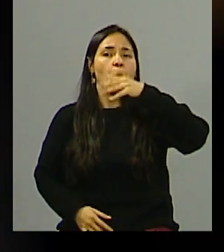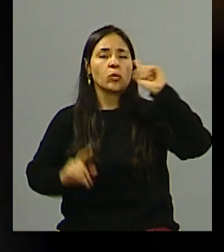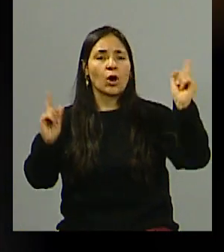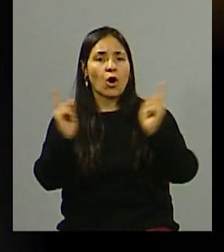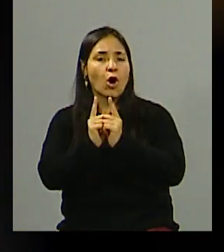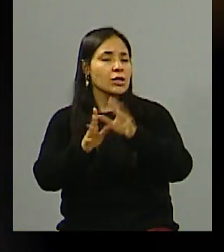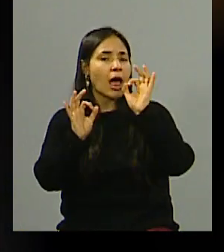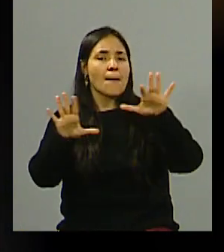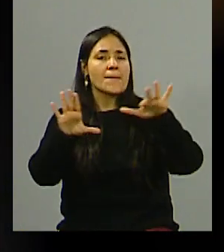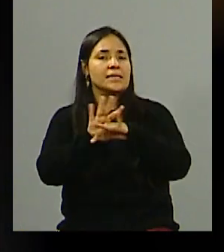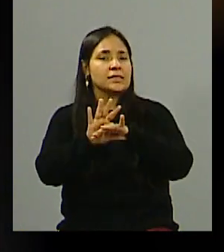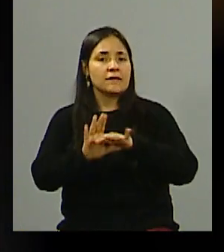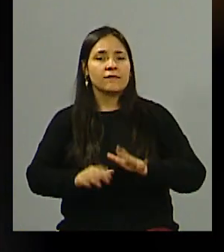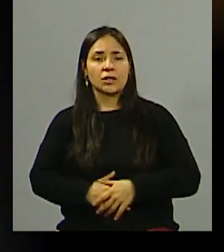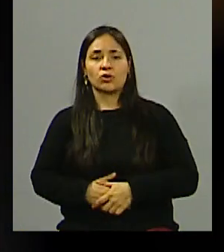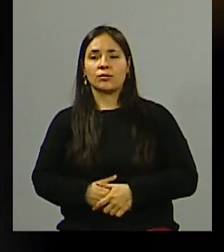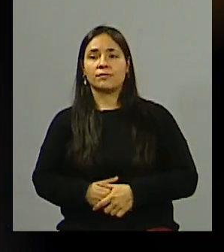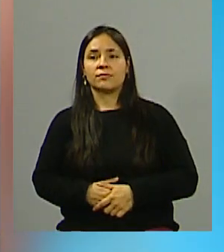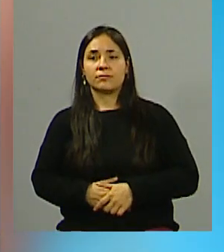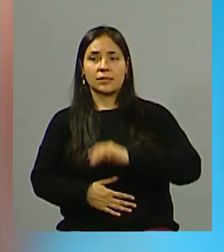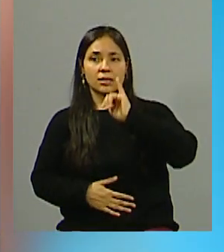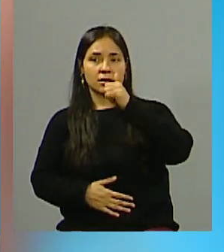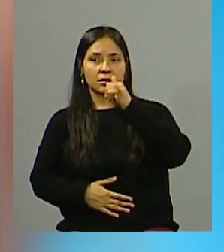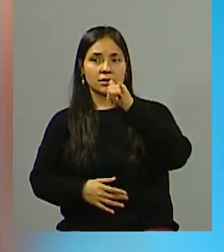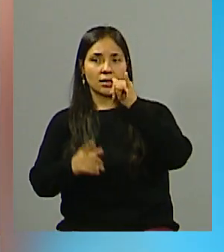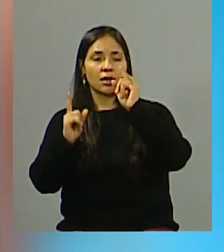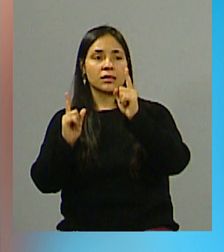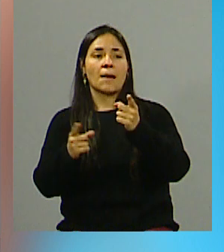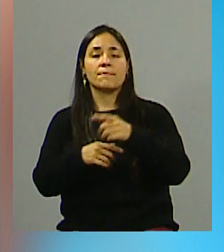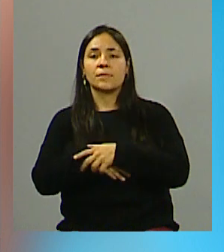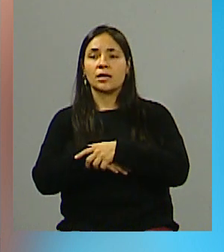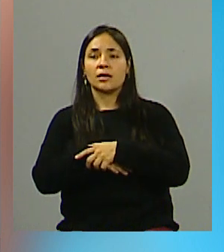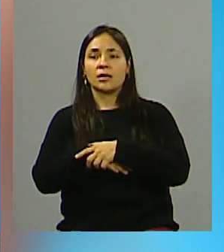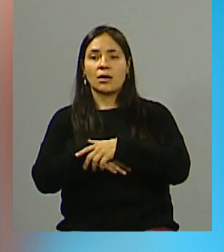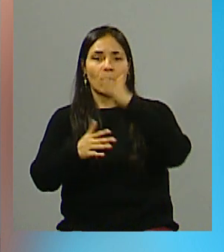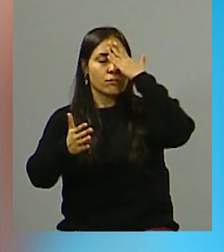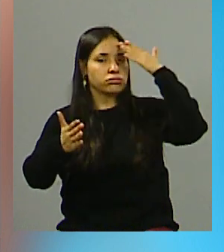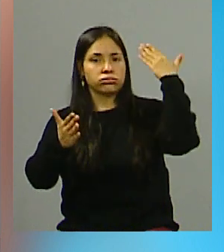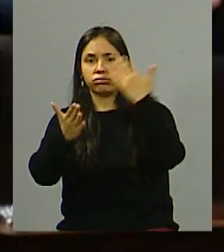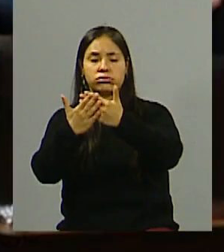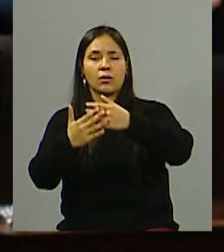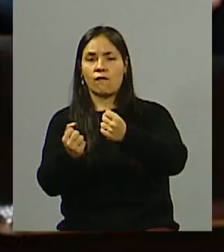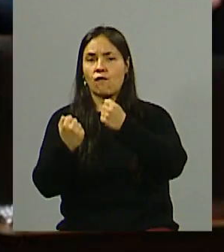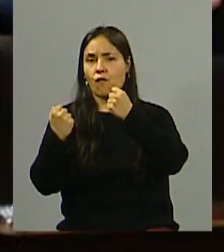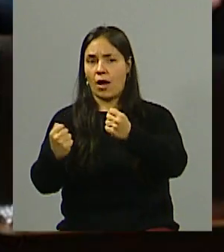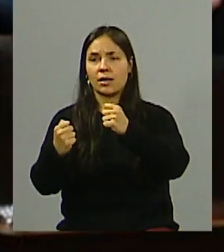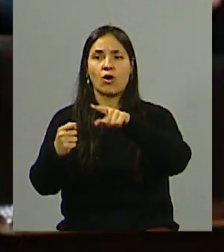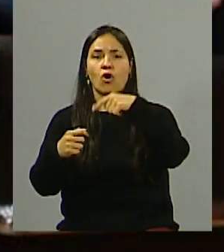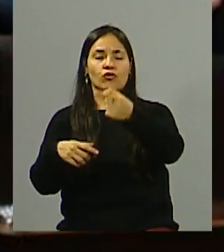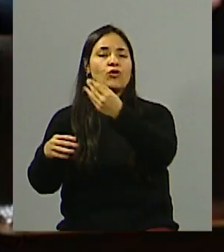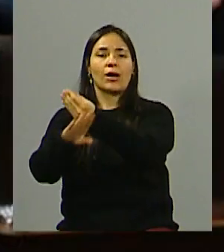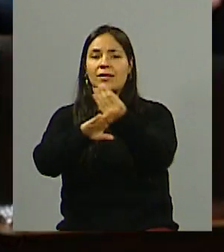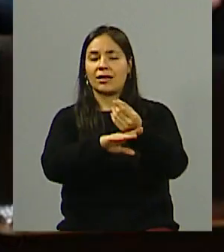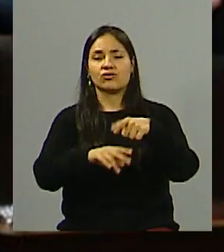y específico. Sí, y bastante agonal, ¿no? Bastante de confrontación pura y dura con el resto de los